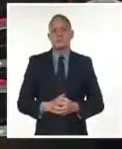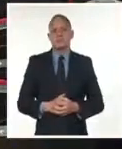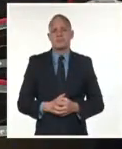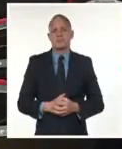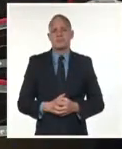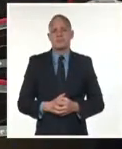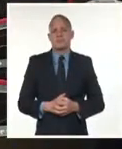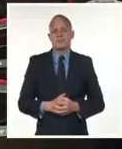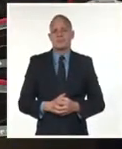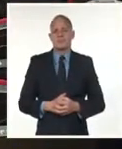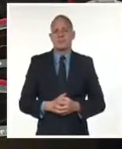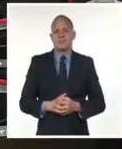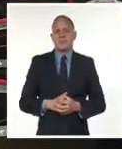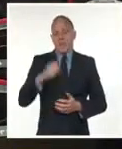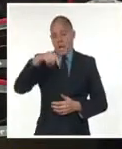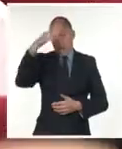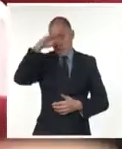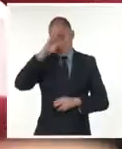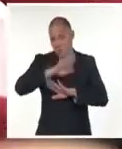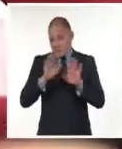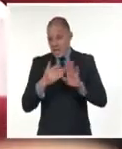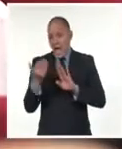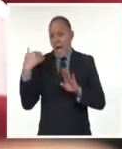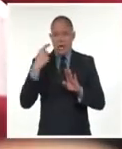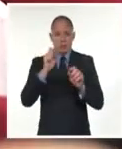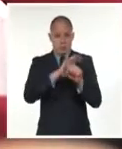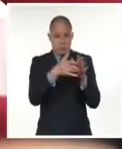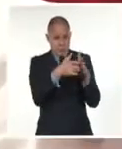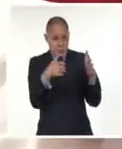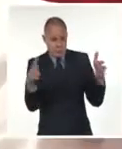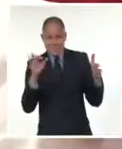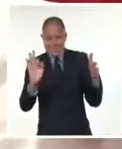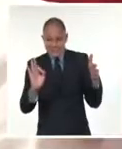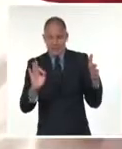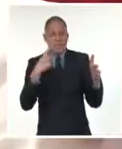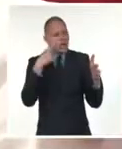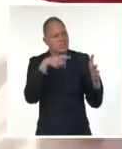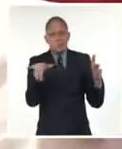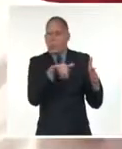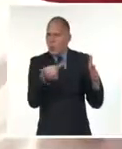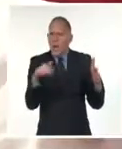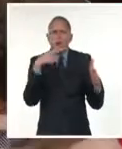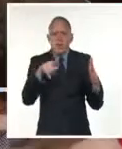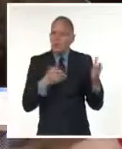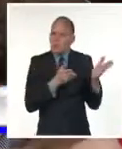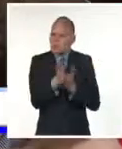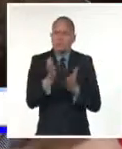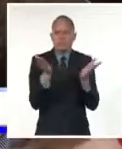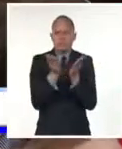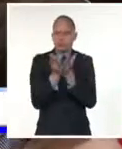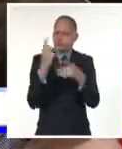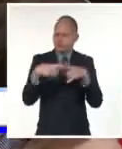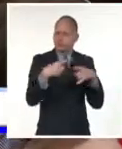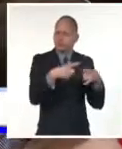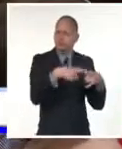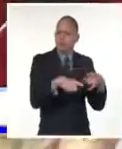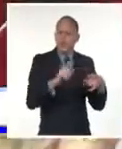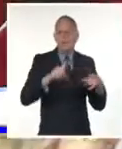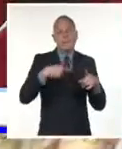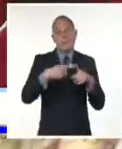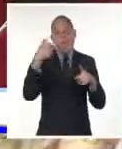La enseñanza superior cubana no se detuvo. En medio de las adversidades provocadas por la pandemia y el recrudecimiento del